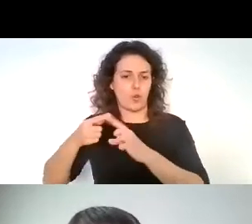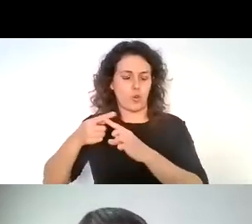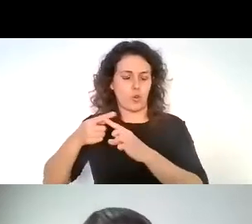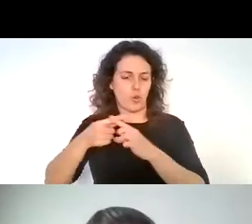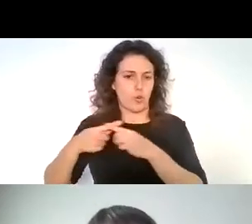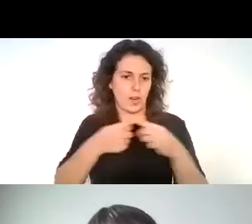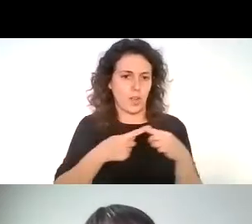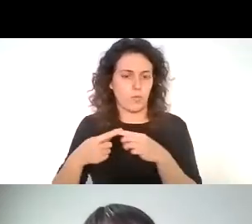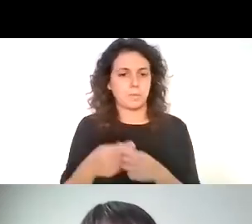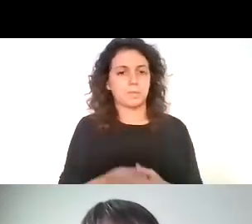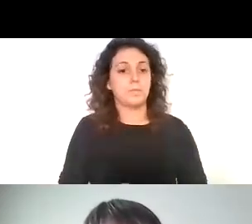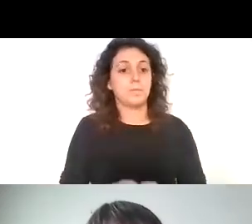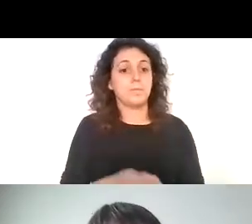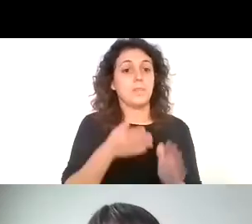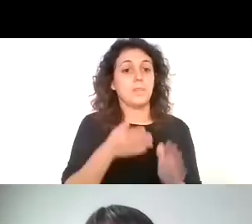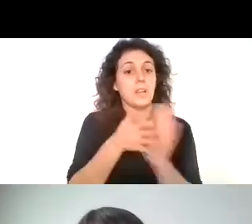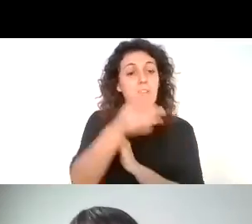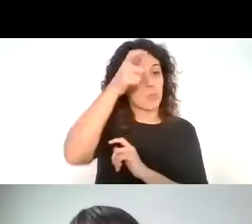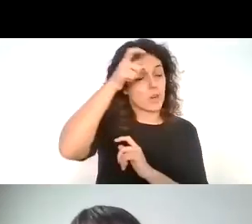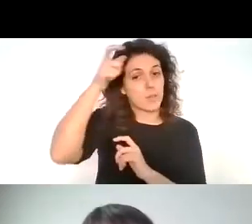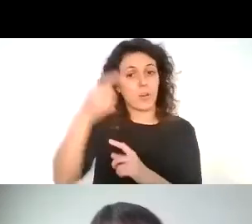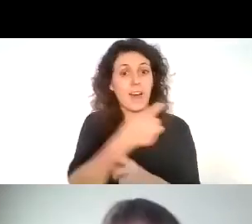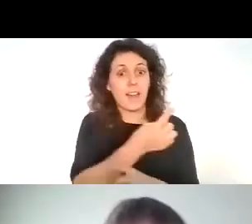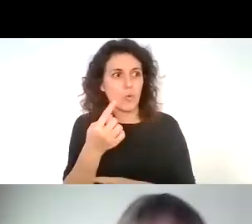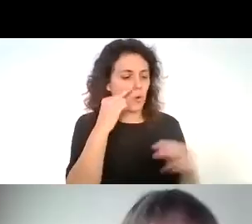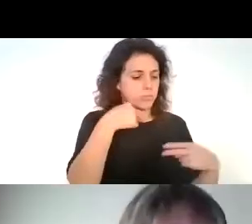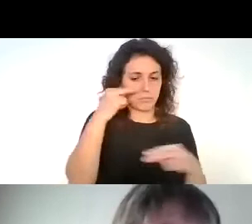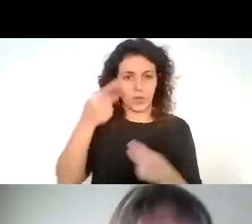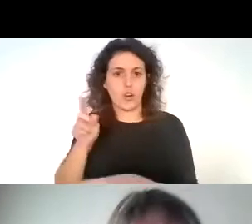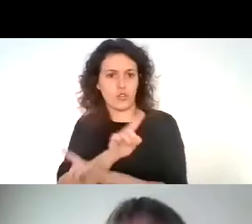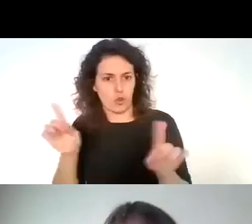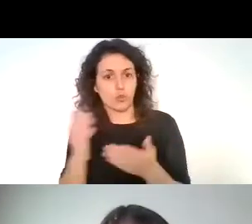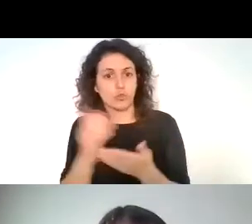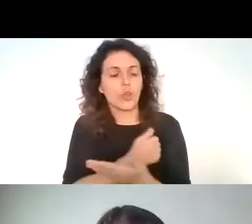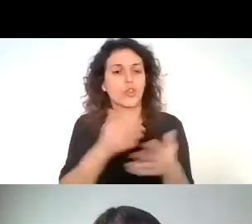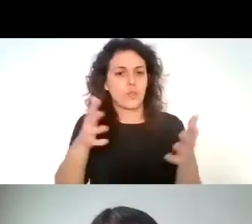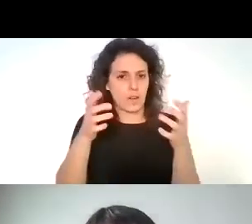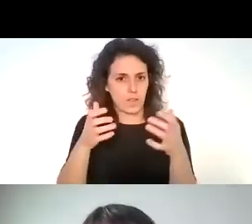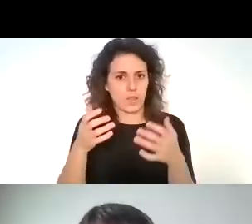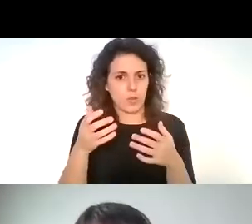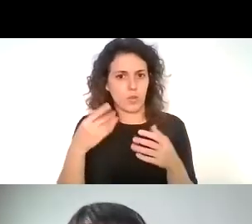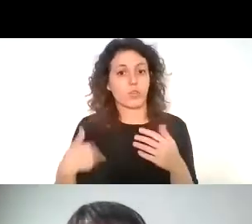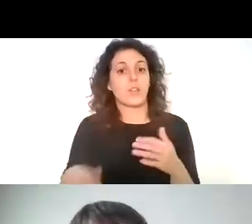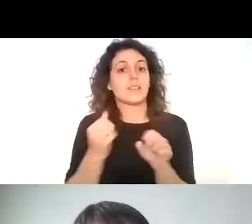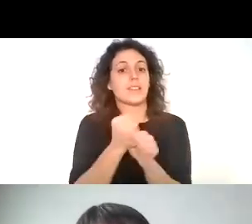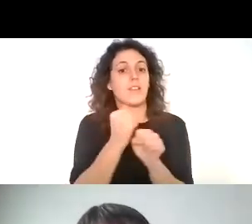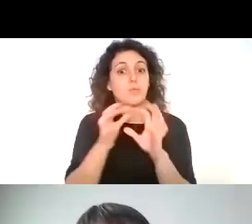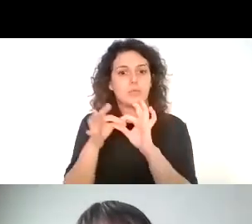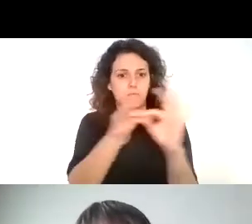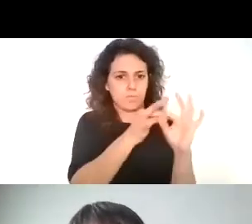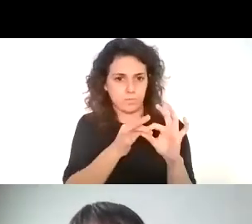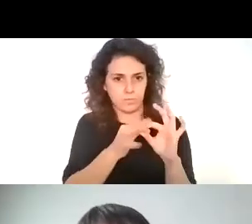municipio no se mire solo a él mismo, sino que el beneficio de todos es el beneficio para uno. Por lo tanto, como se ha mencionado